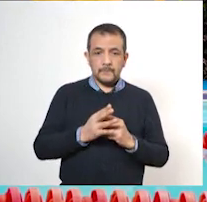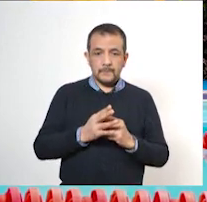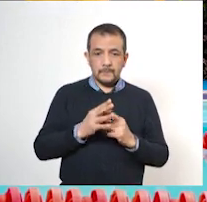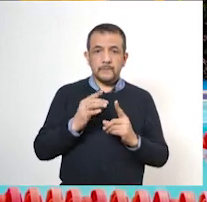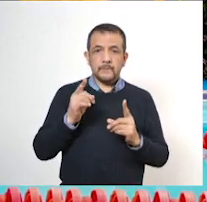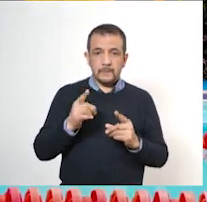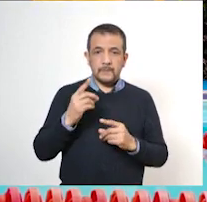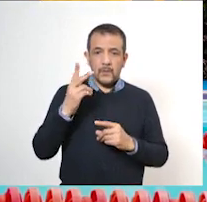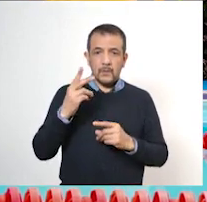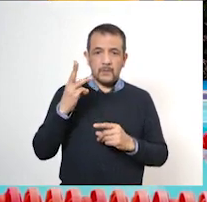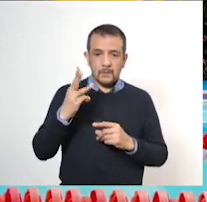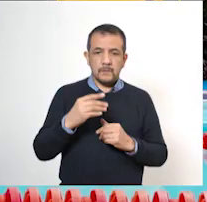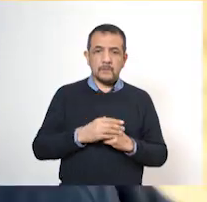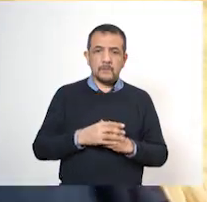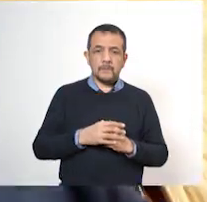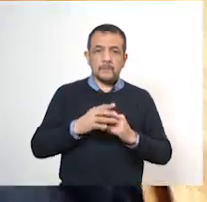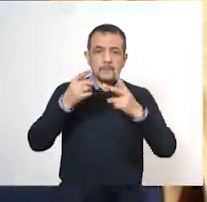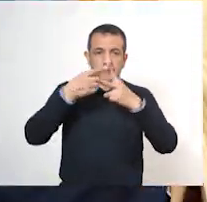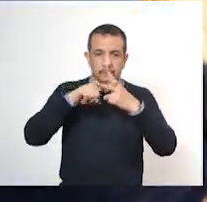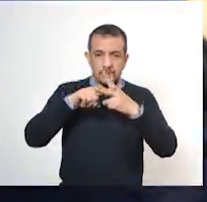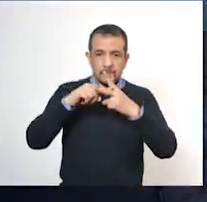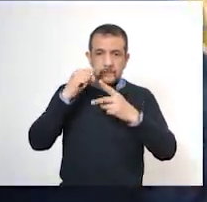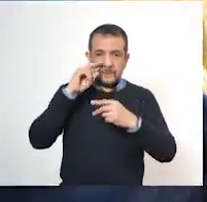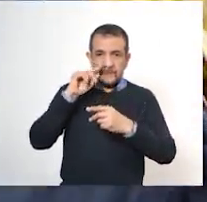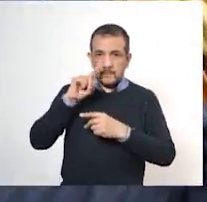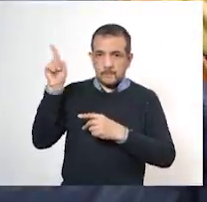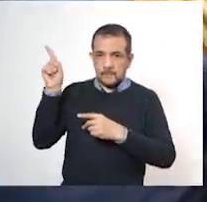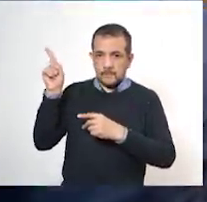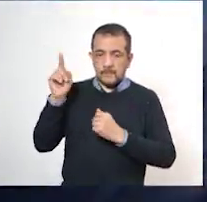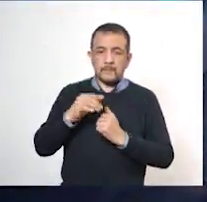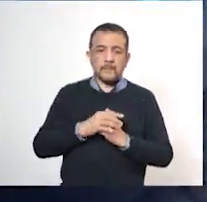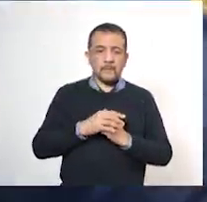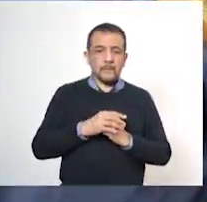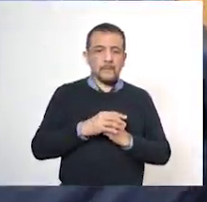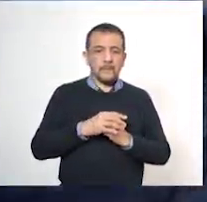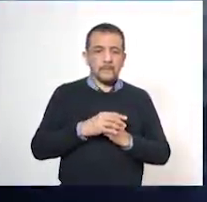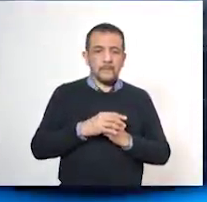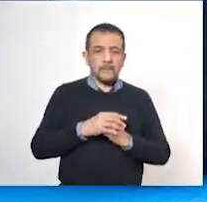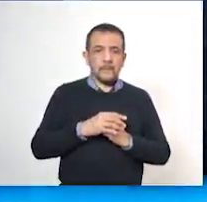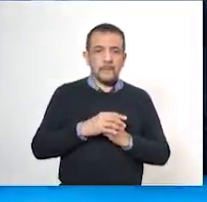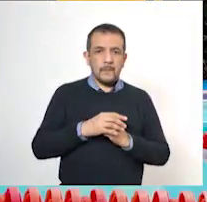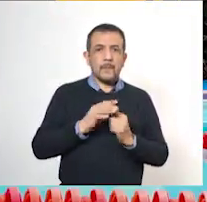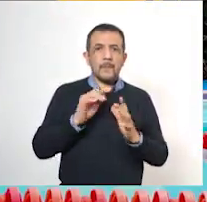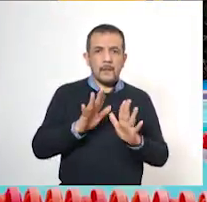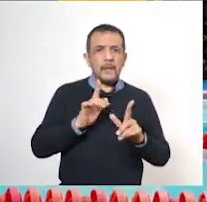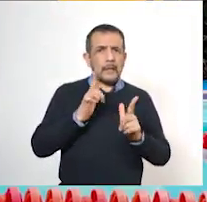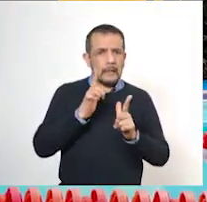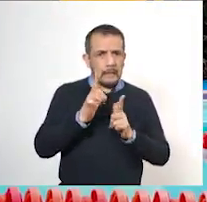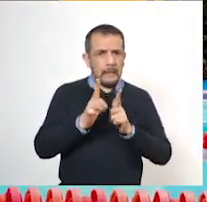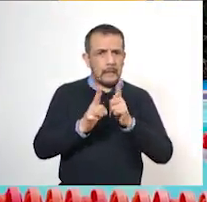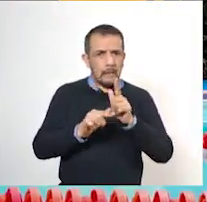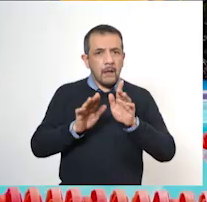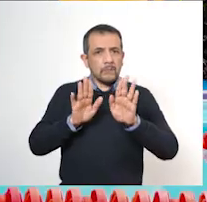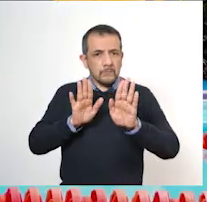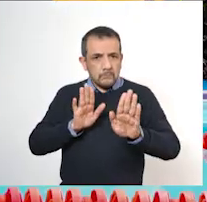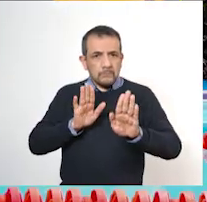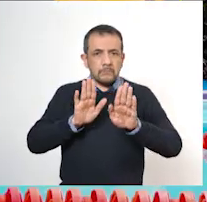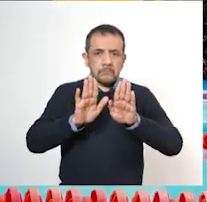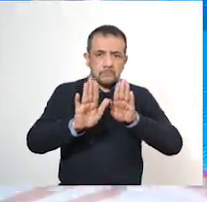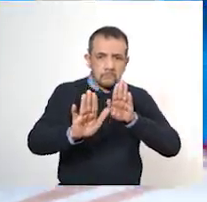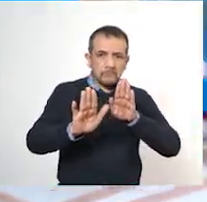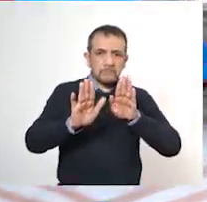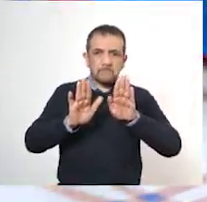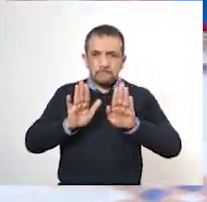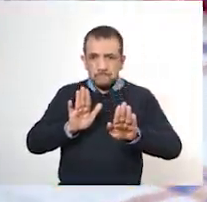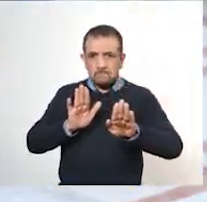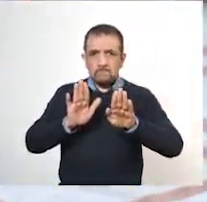Una, dos, comenzamos. Vamos a hacerlo a una secuencia moderada, lenta,